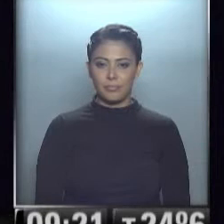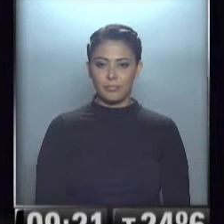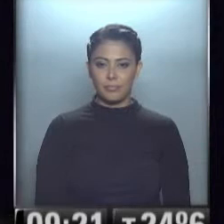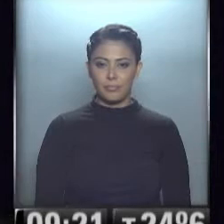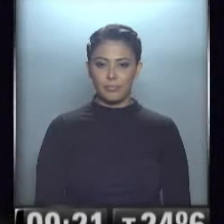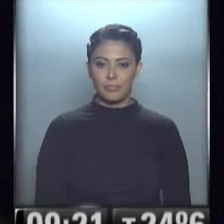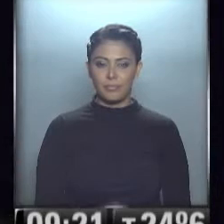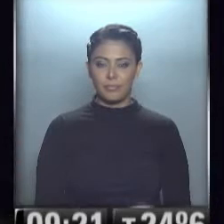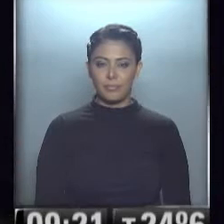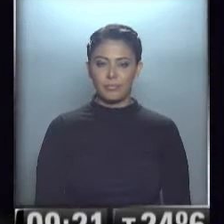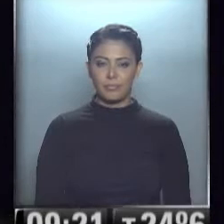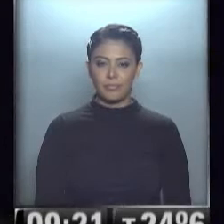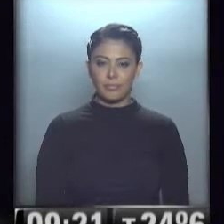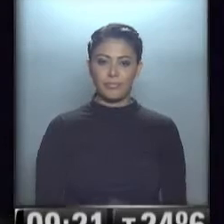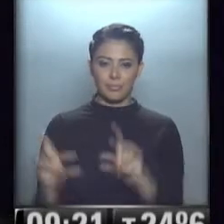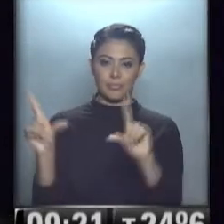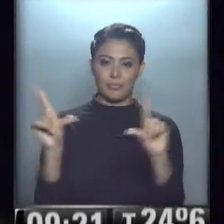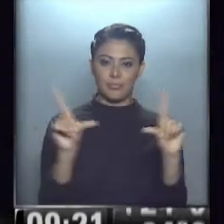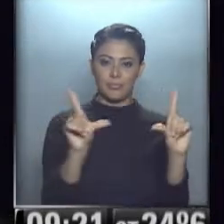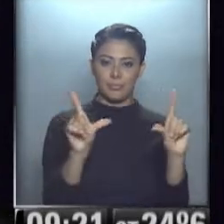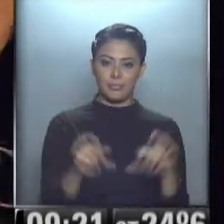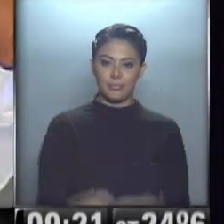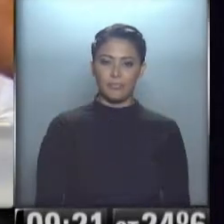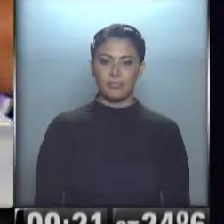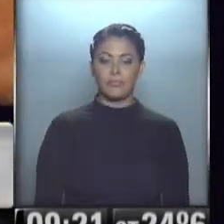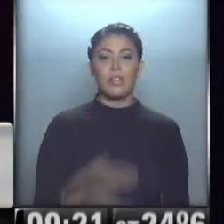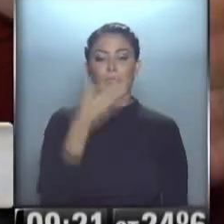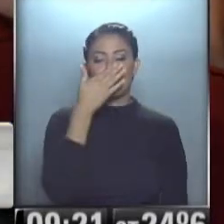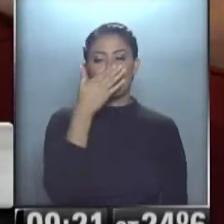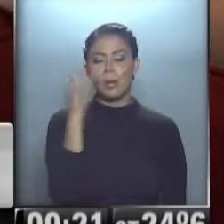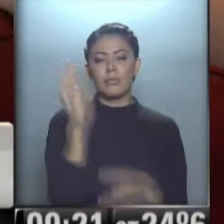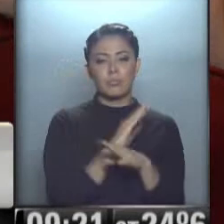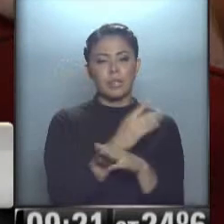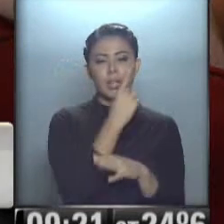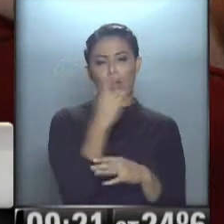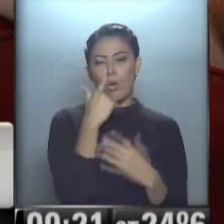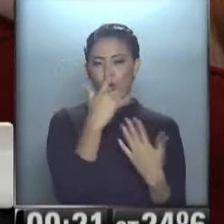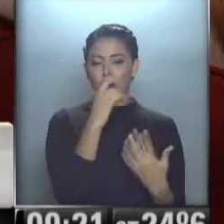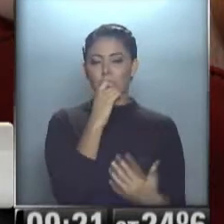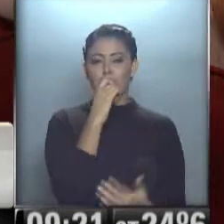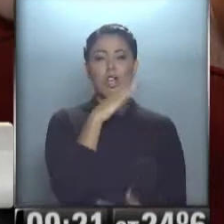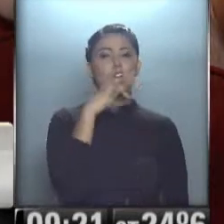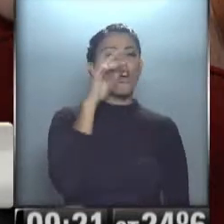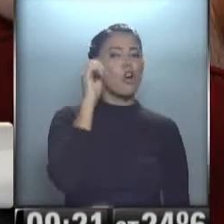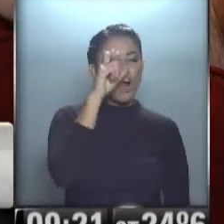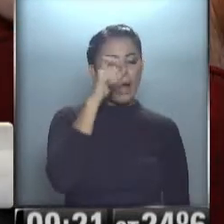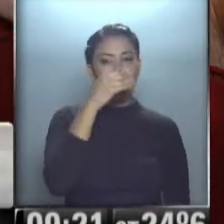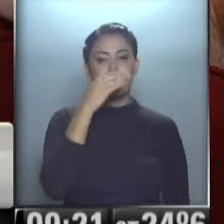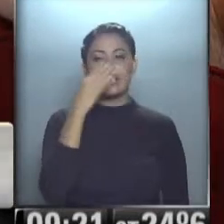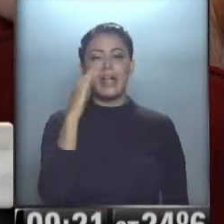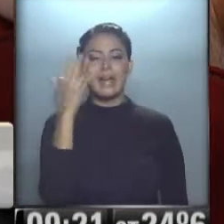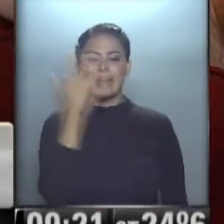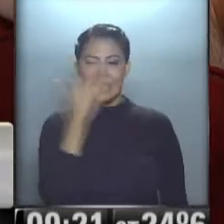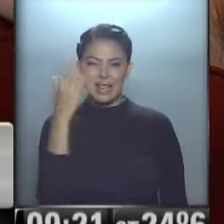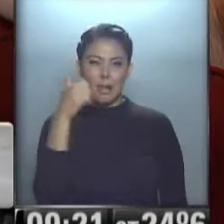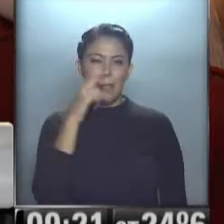grandes que la hamburguesa. Los personajes son todos conocidos. Cada uno conoce un Jorge, un Negro Mario, tiene uno